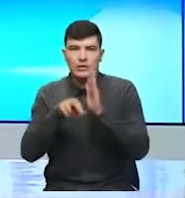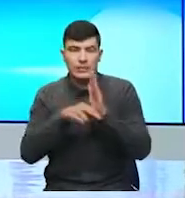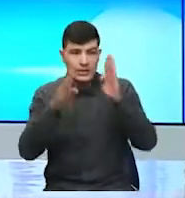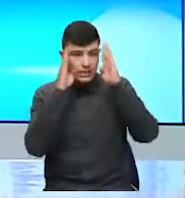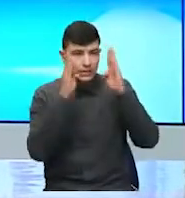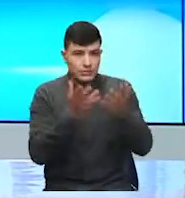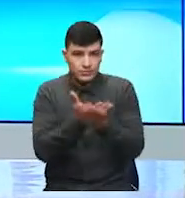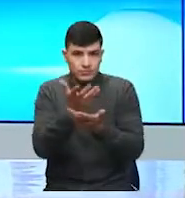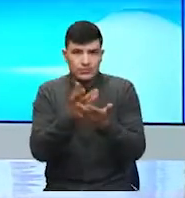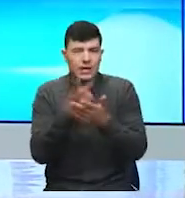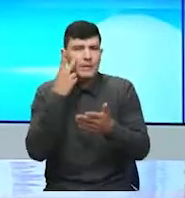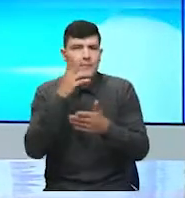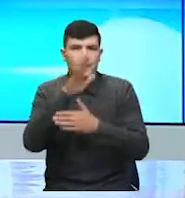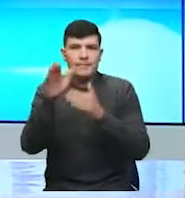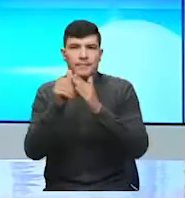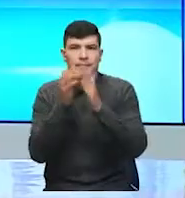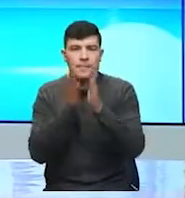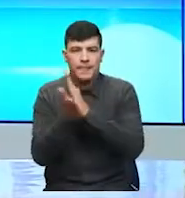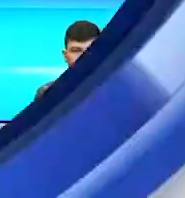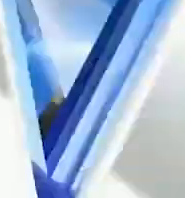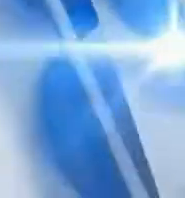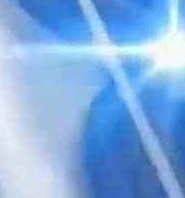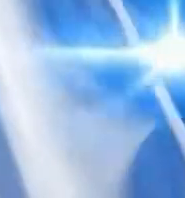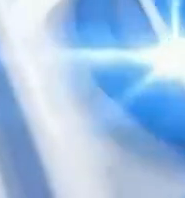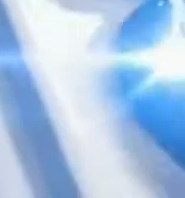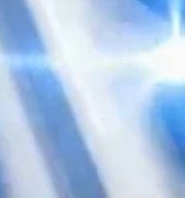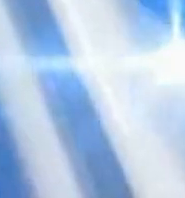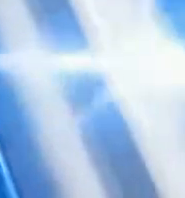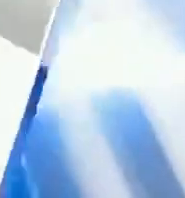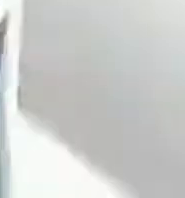Joana Adarme nos presenta esta información. Joana, buenas tardes.